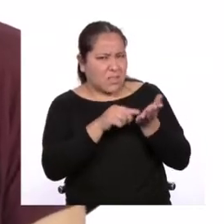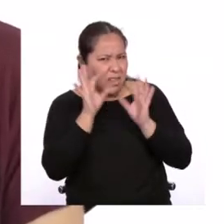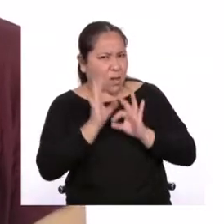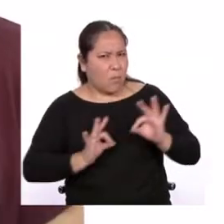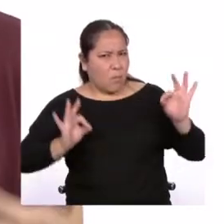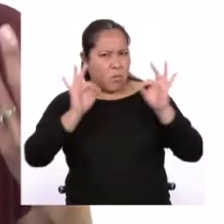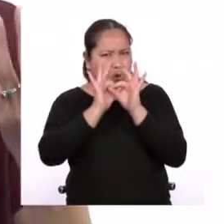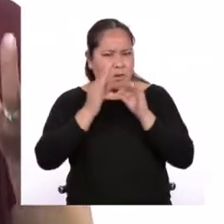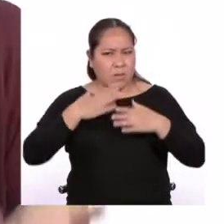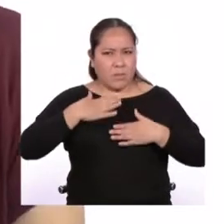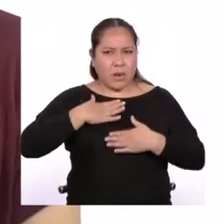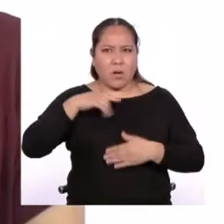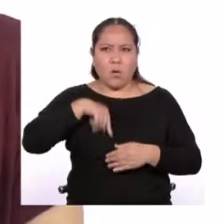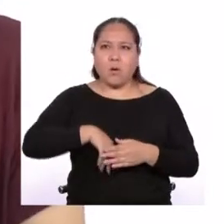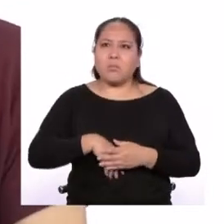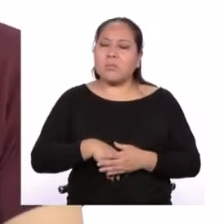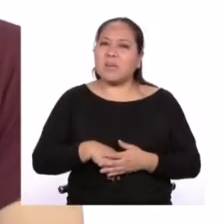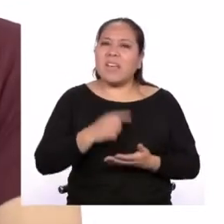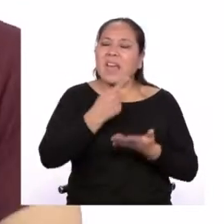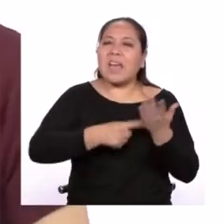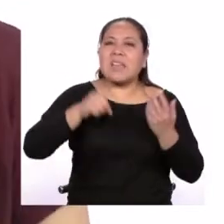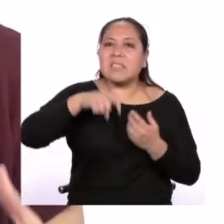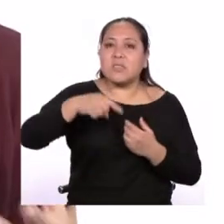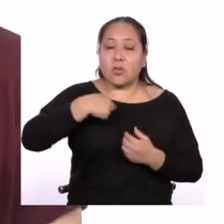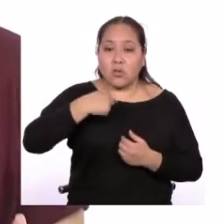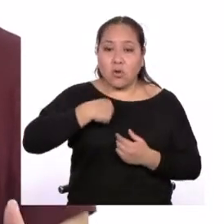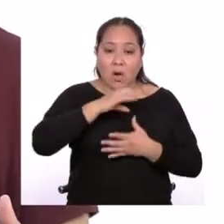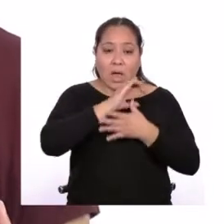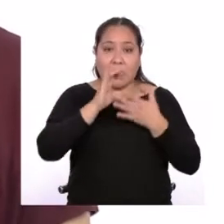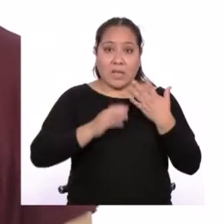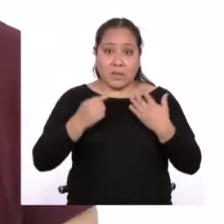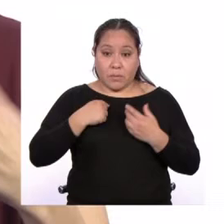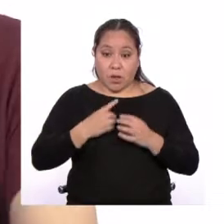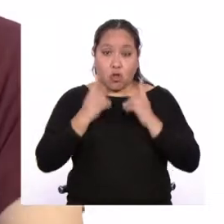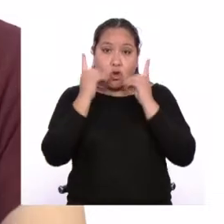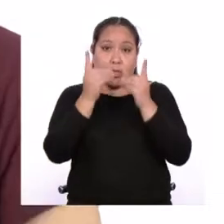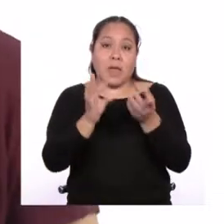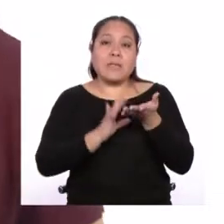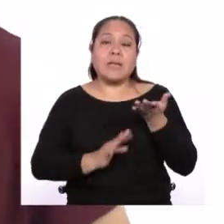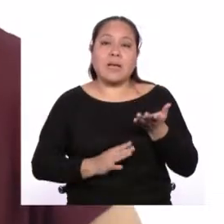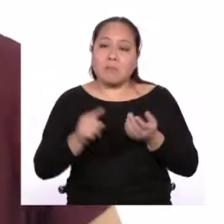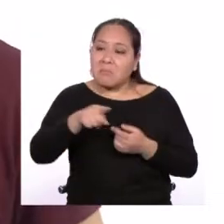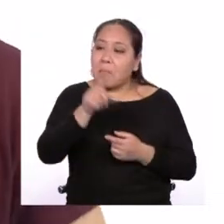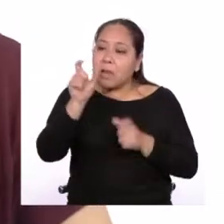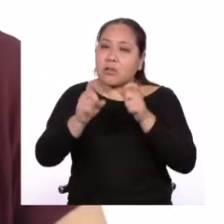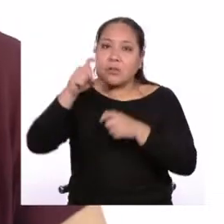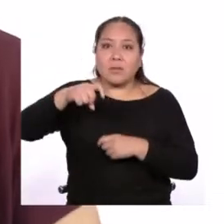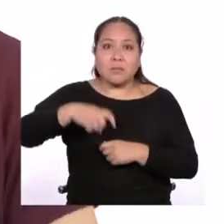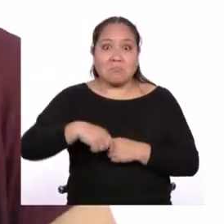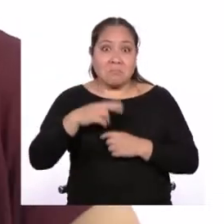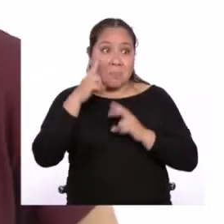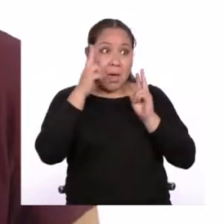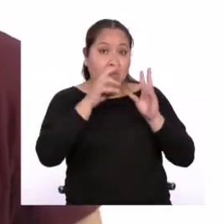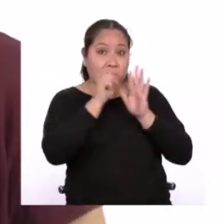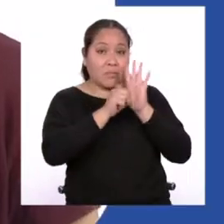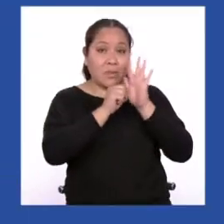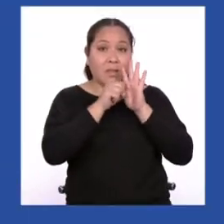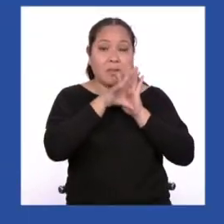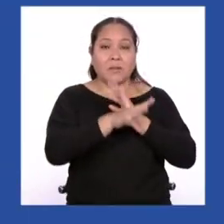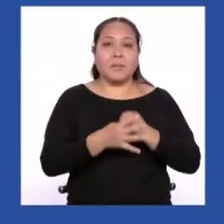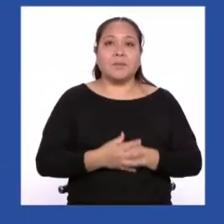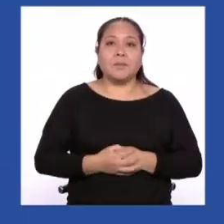cuerpo? ¿Qué condiciones debo tener para donar sangre a alguien que lo necesite? Veamos si en el siguiente video podemos responder estas